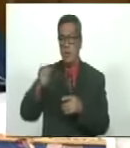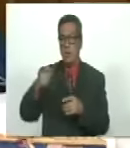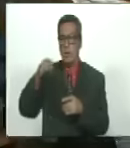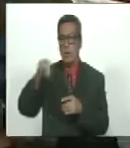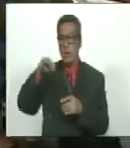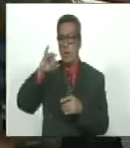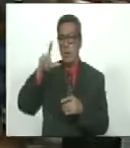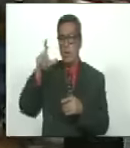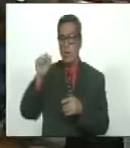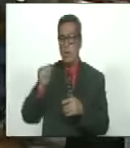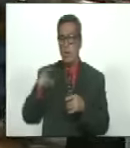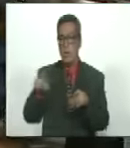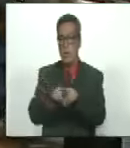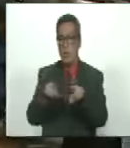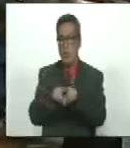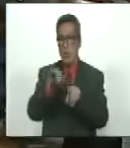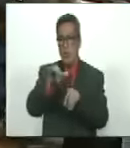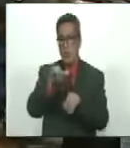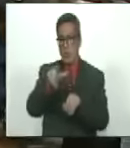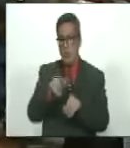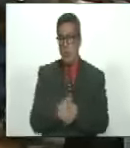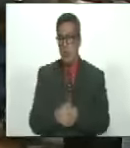politicainterior.an2021@gmail.com. Eso está en igualito en la metodología,